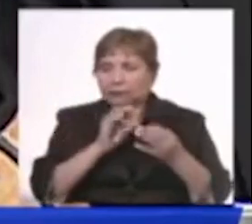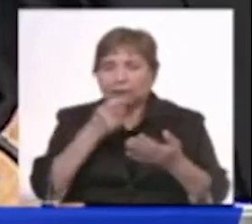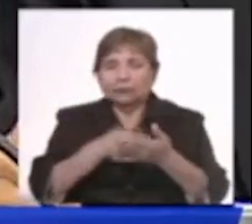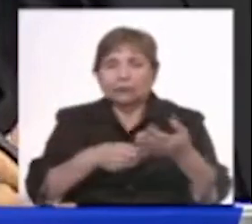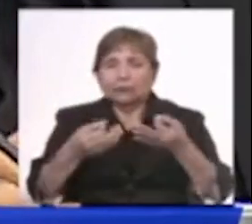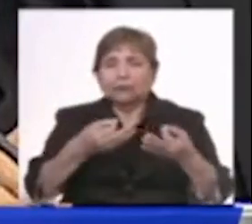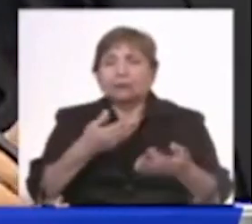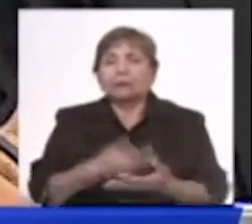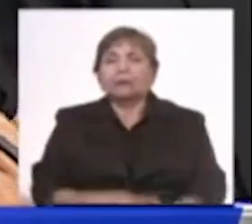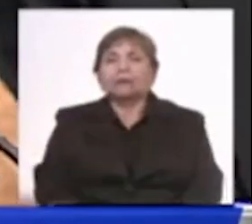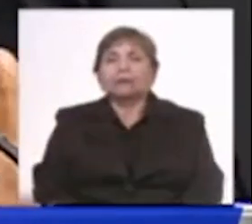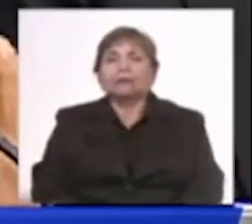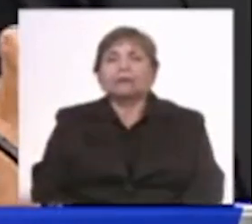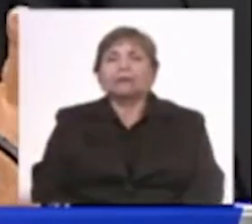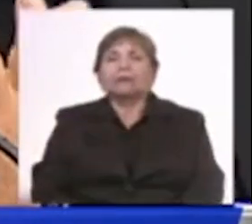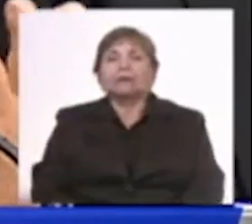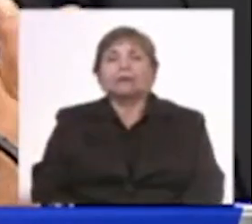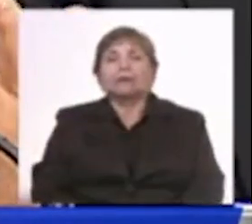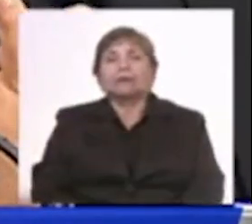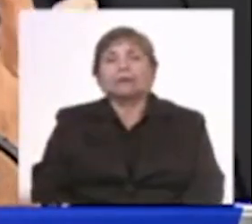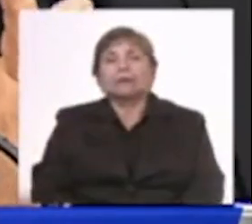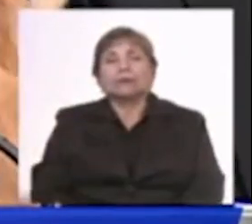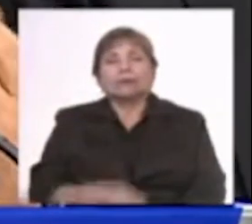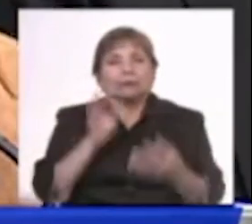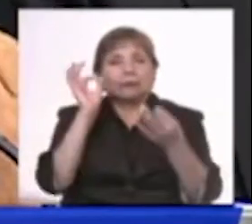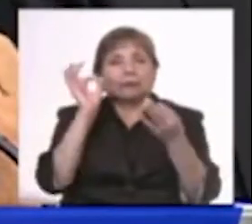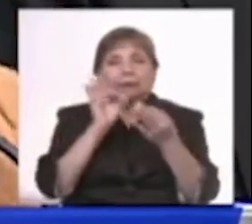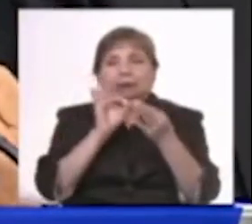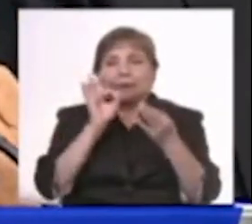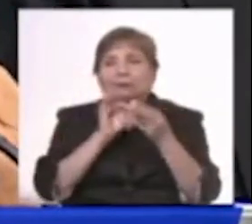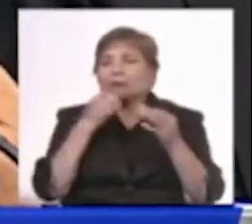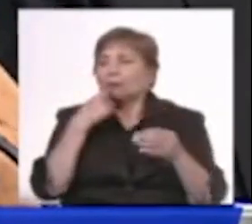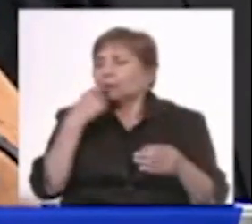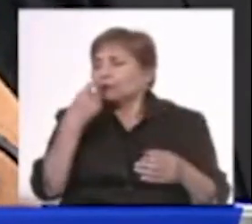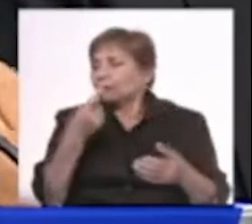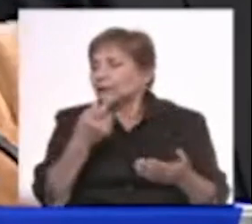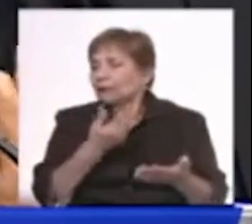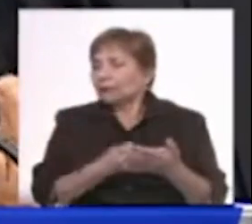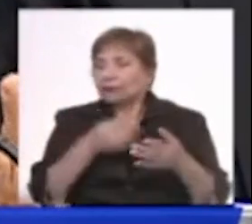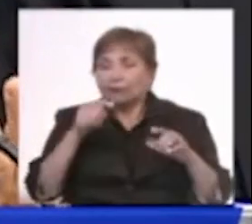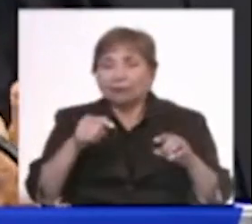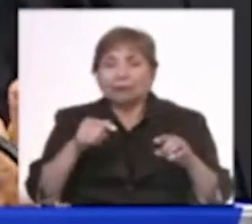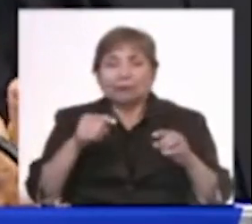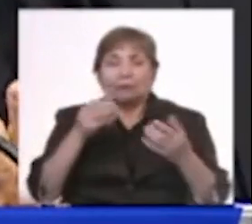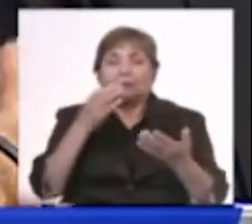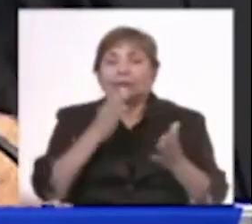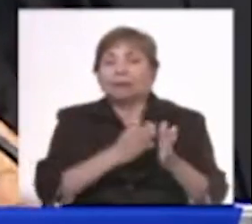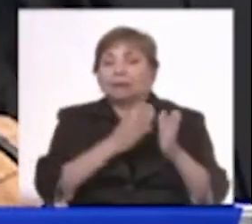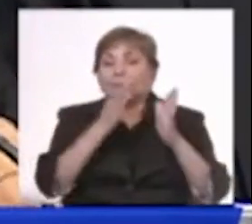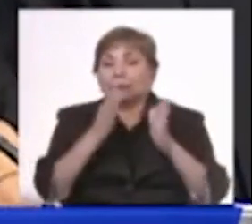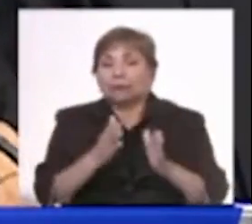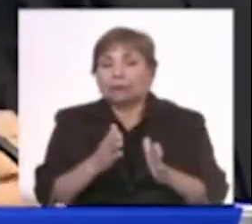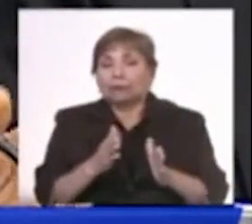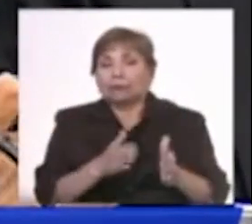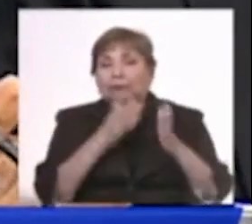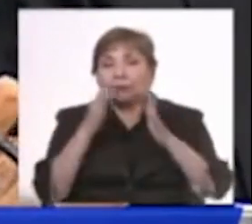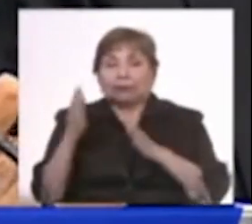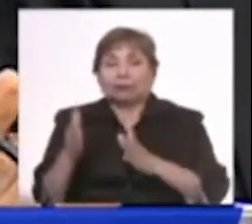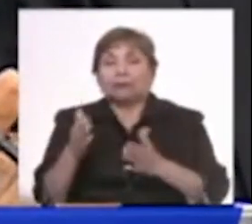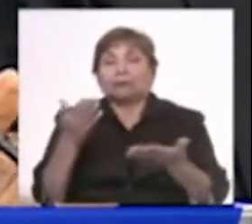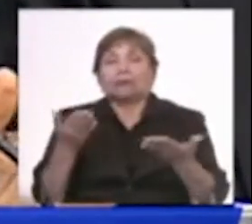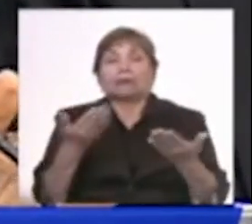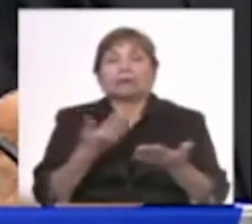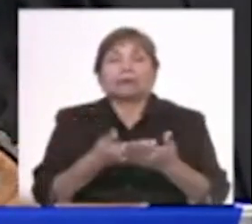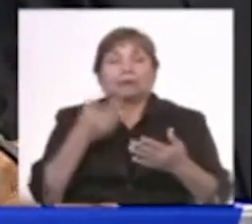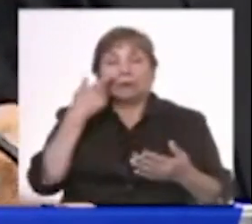precisado. Hay que precisar e indicar, como este fue un proceso, indudablemente